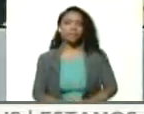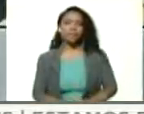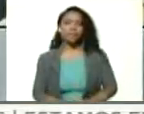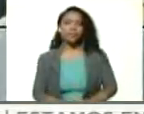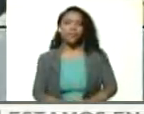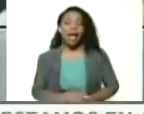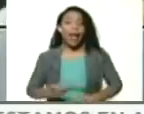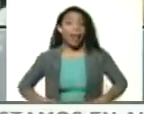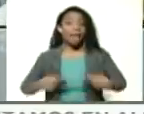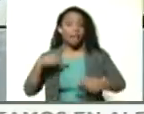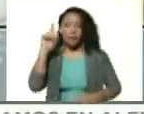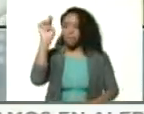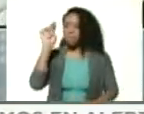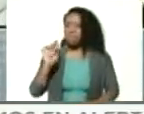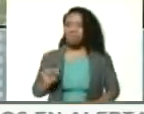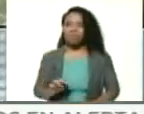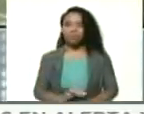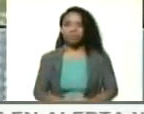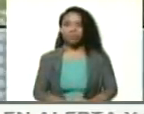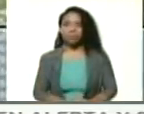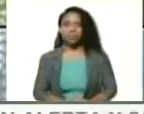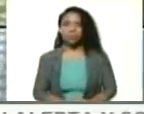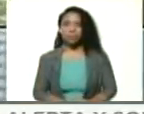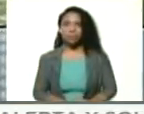a la vida diaria.